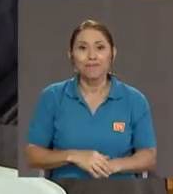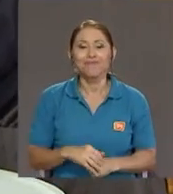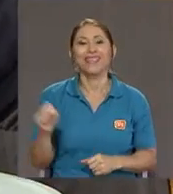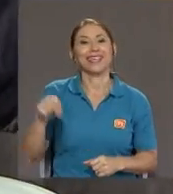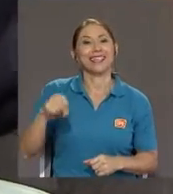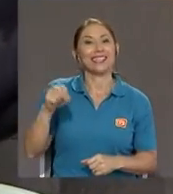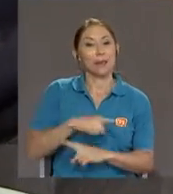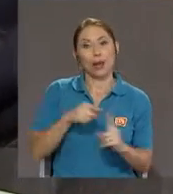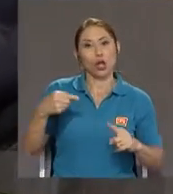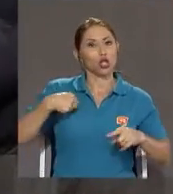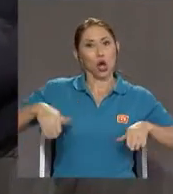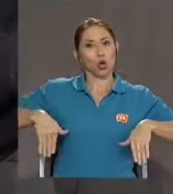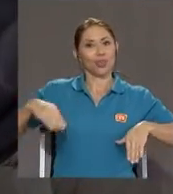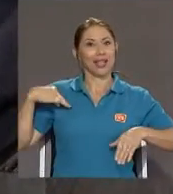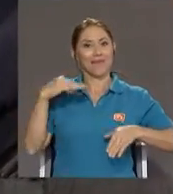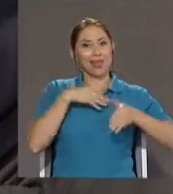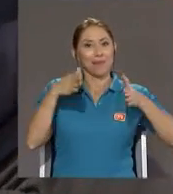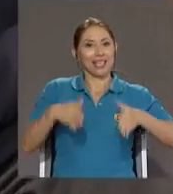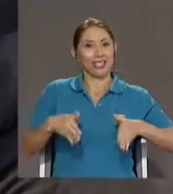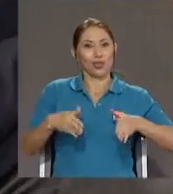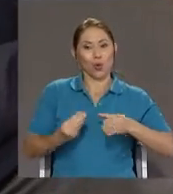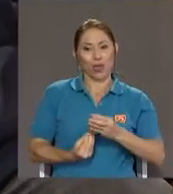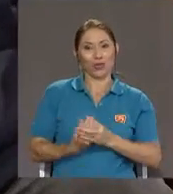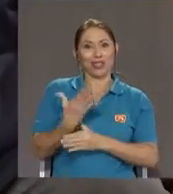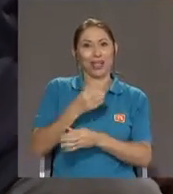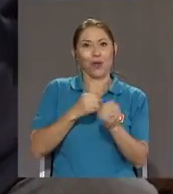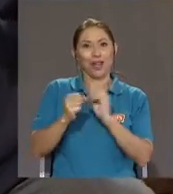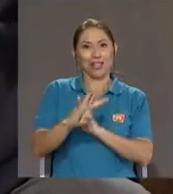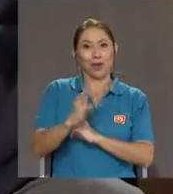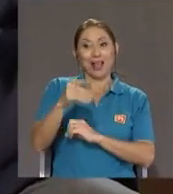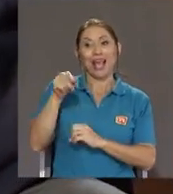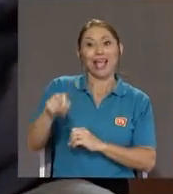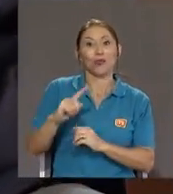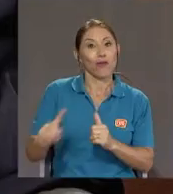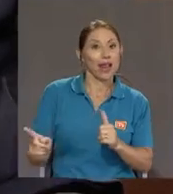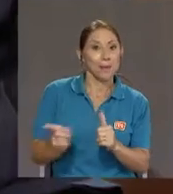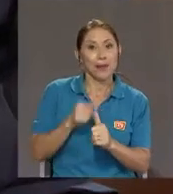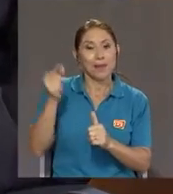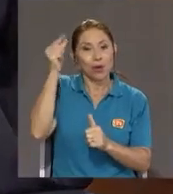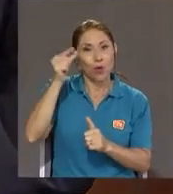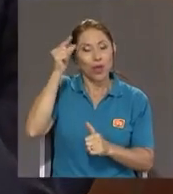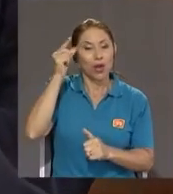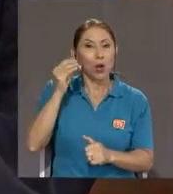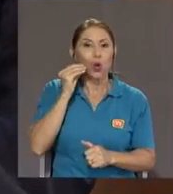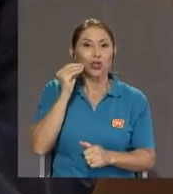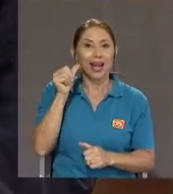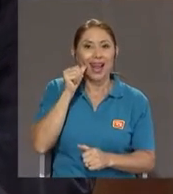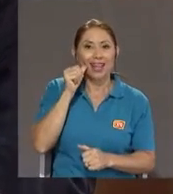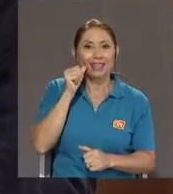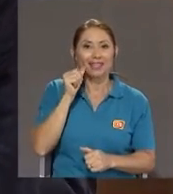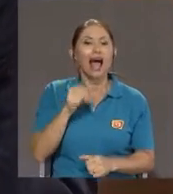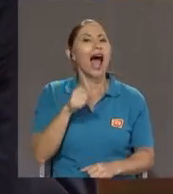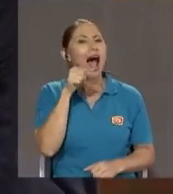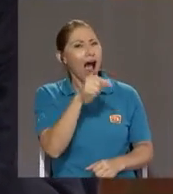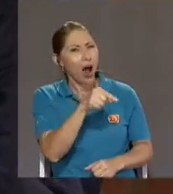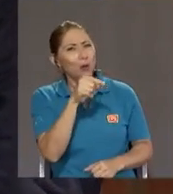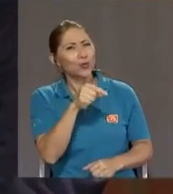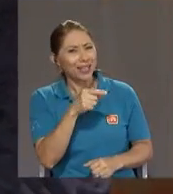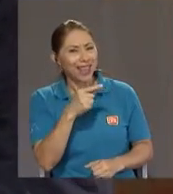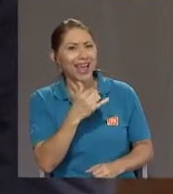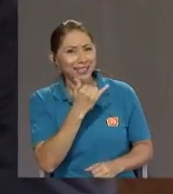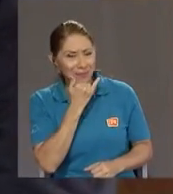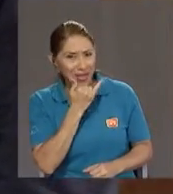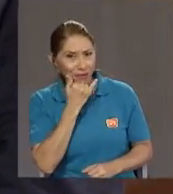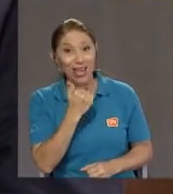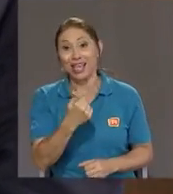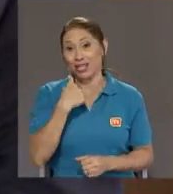Yo no estaba de ministro cuando se creó, porque eso fue en el gobierno, en el primer gobierno de don Oscar Arias. Ay, usted fue en el, ya sé, ya sí me equivoqué. Yo fui en